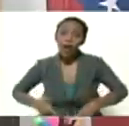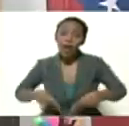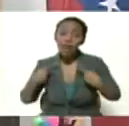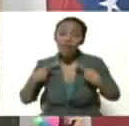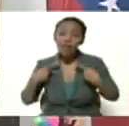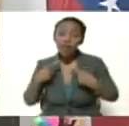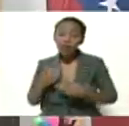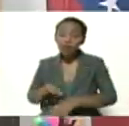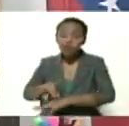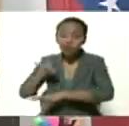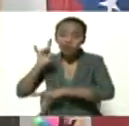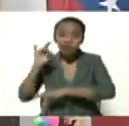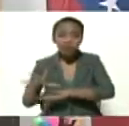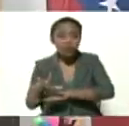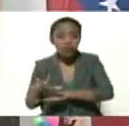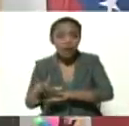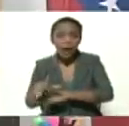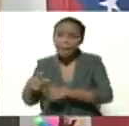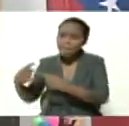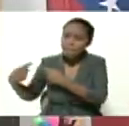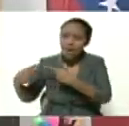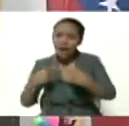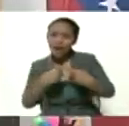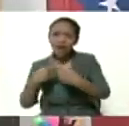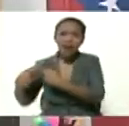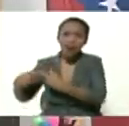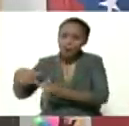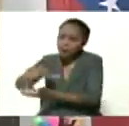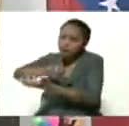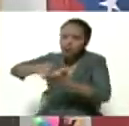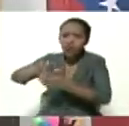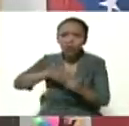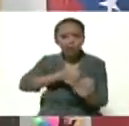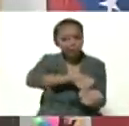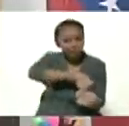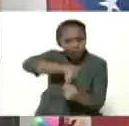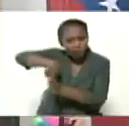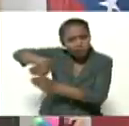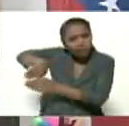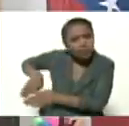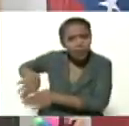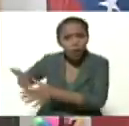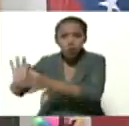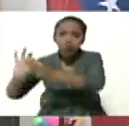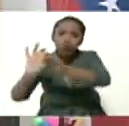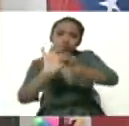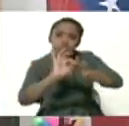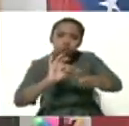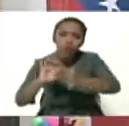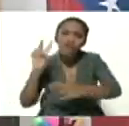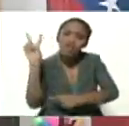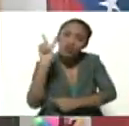dejen las peleas y los conflictos a un lado y unámonos como venezolanos.